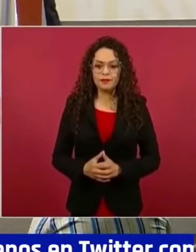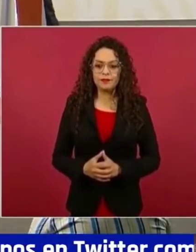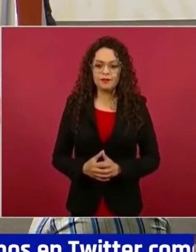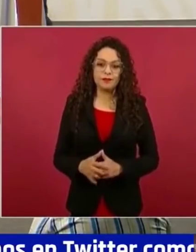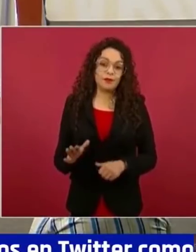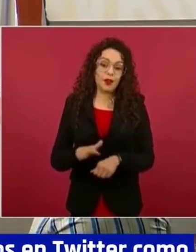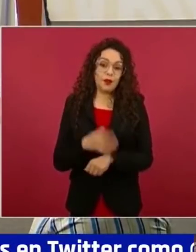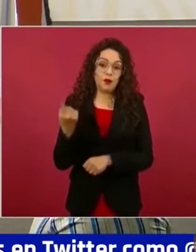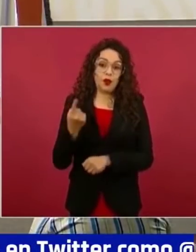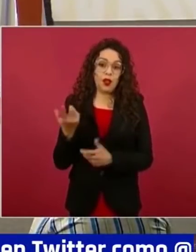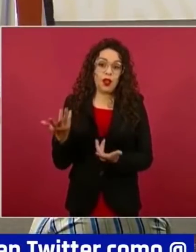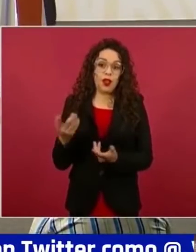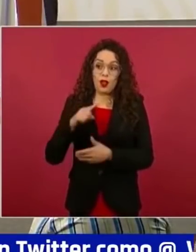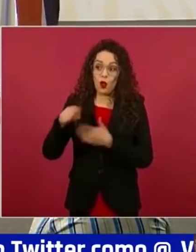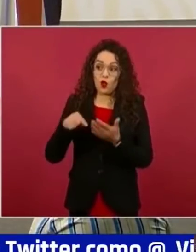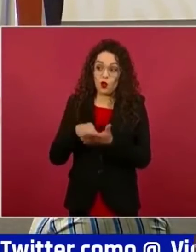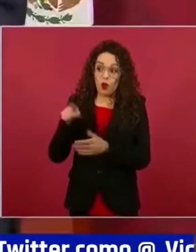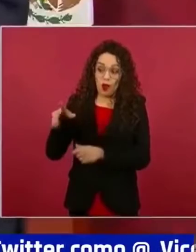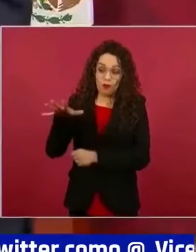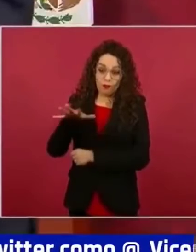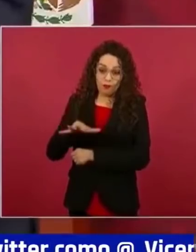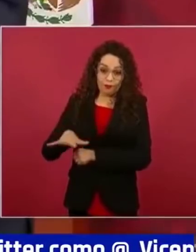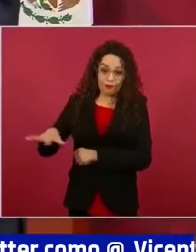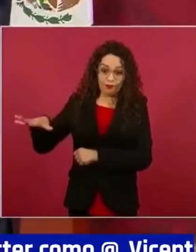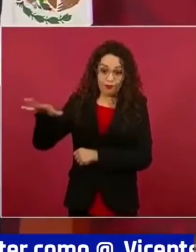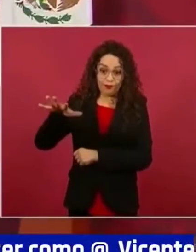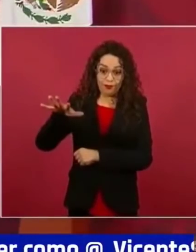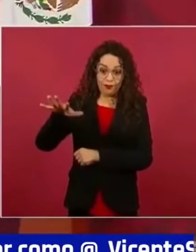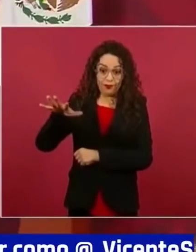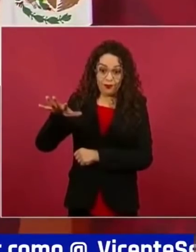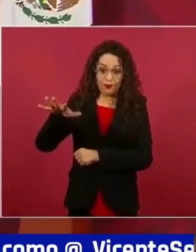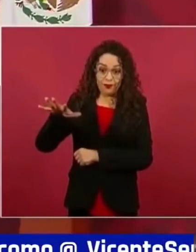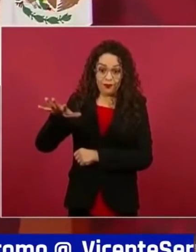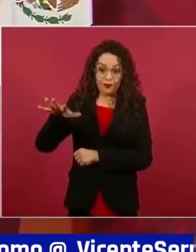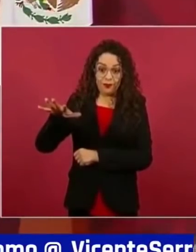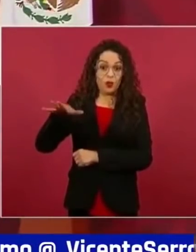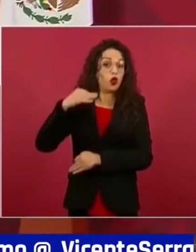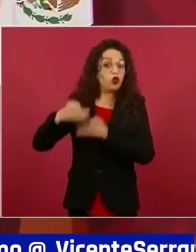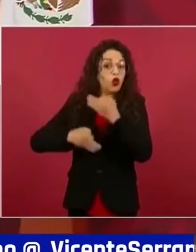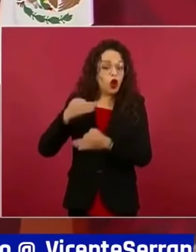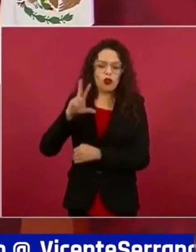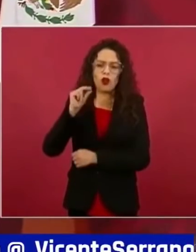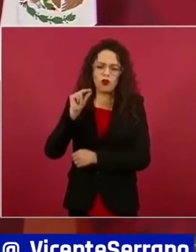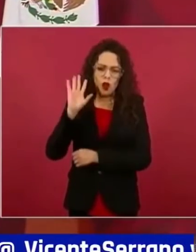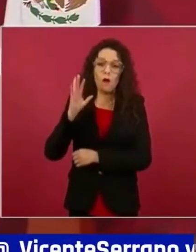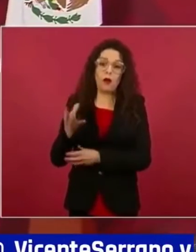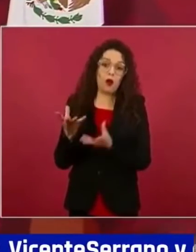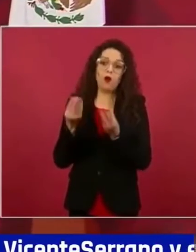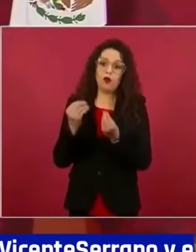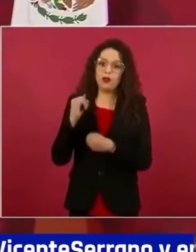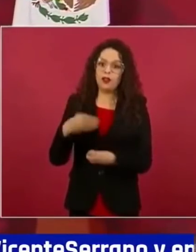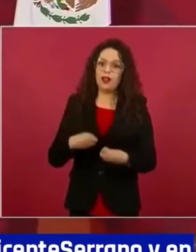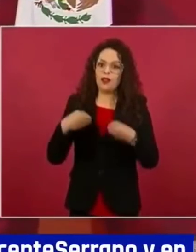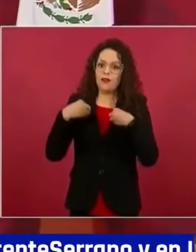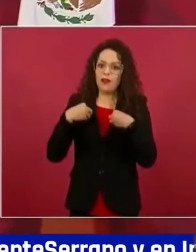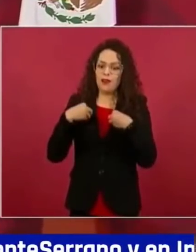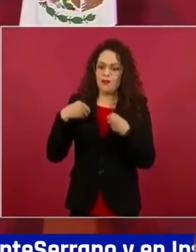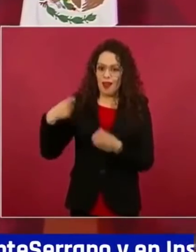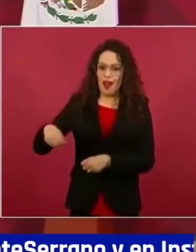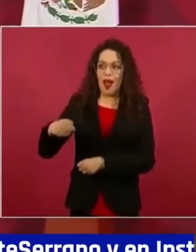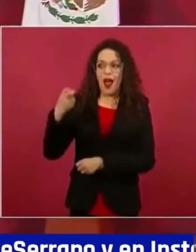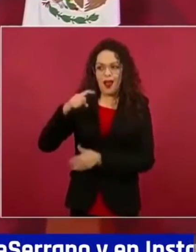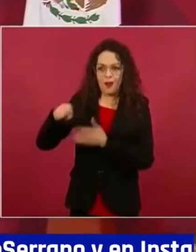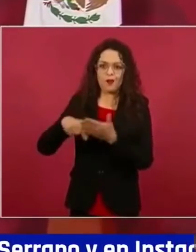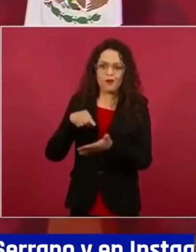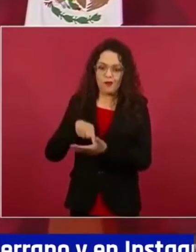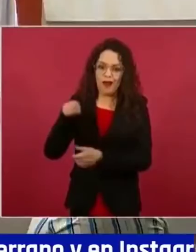4,900 metros cuadrados, ¿sí? Casi 5,000 metros cuadrados ahí en Polanquito Bello. Y